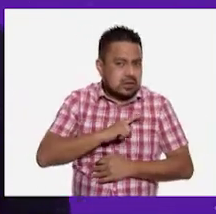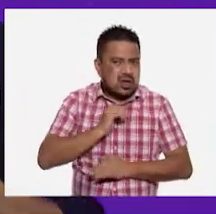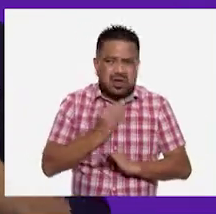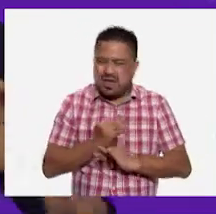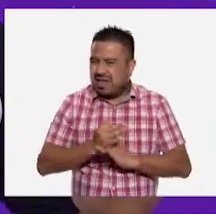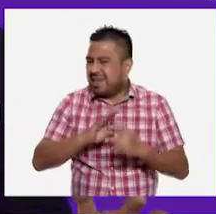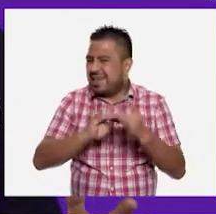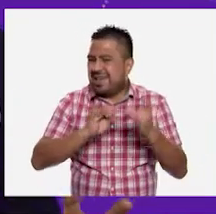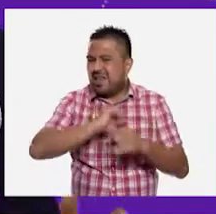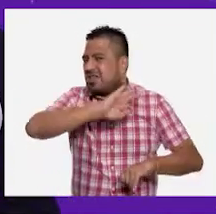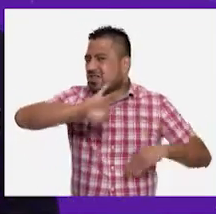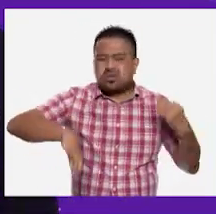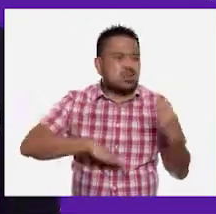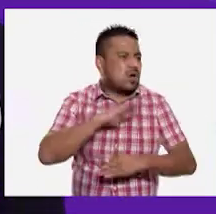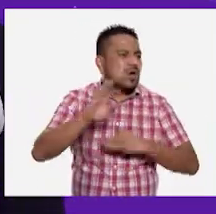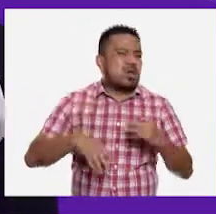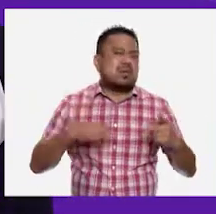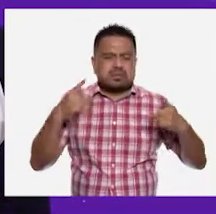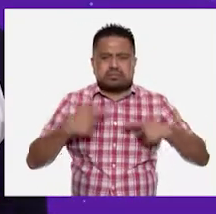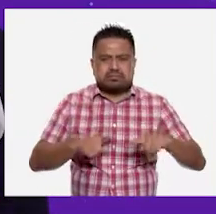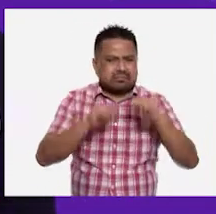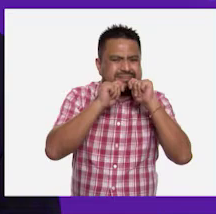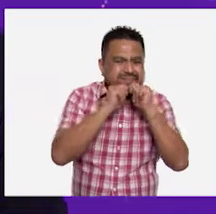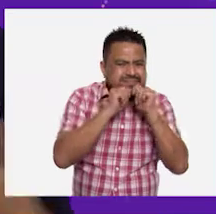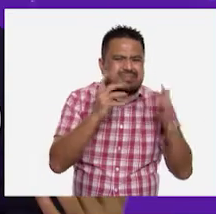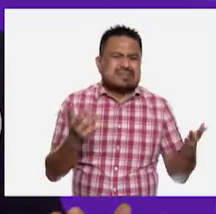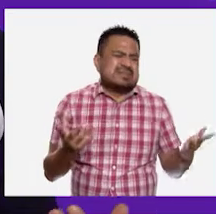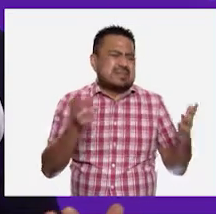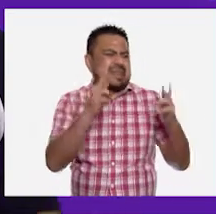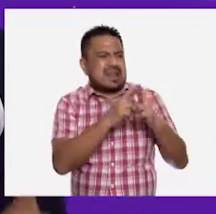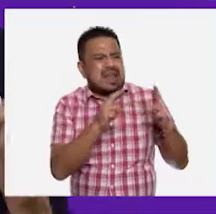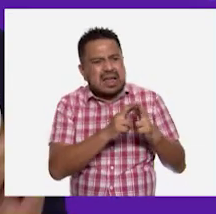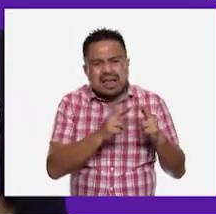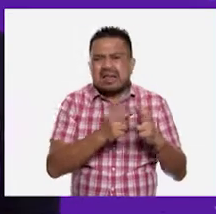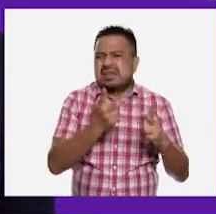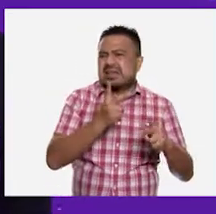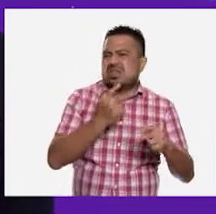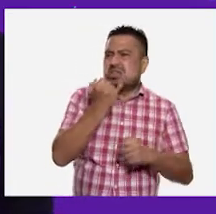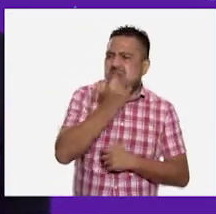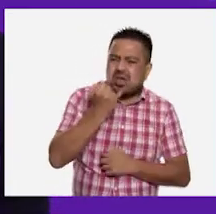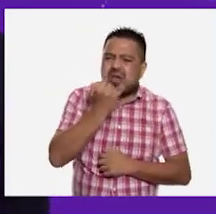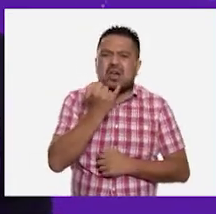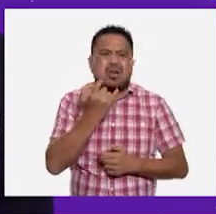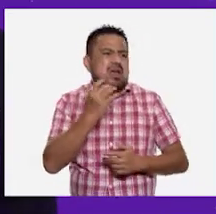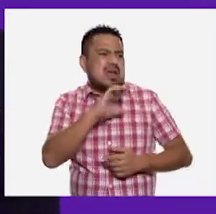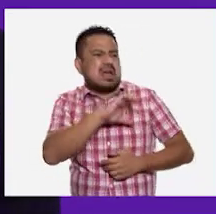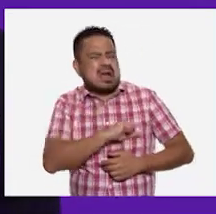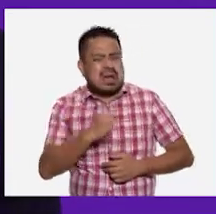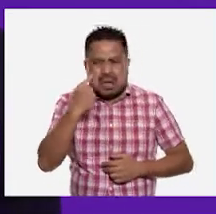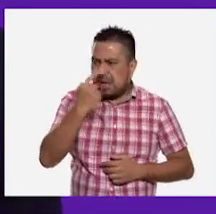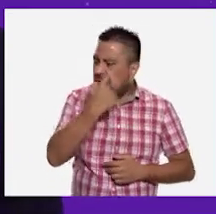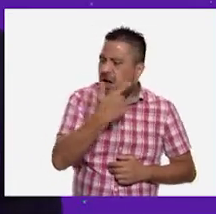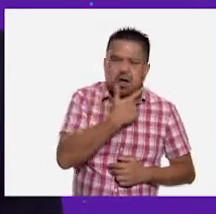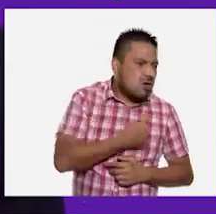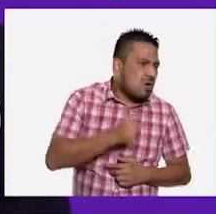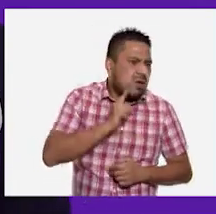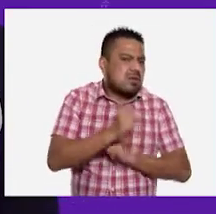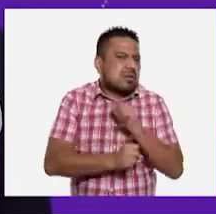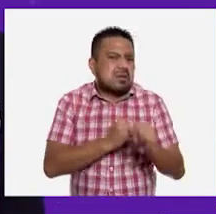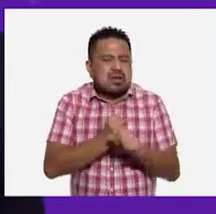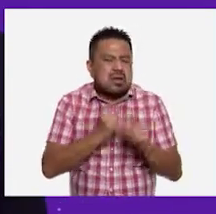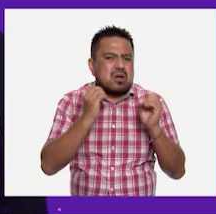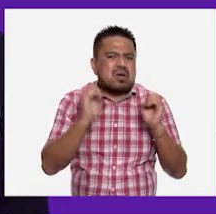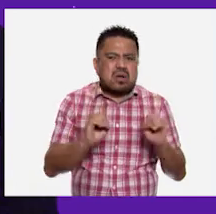dijimos, que todas las personas, sin importar sus rasgos, religión, idioma, preferencias, sexo, edad